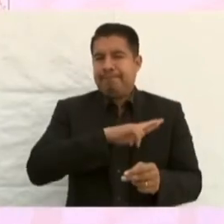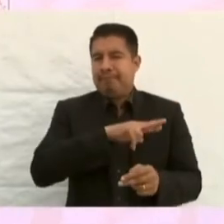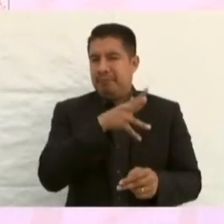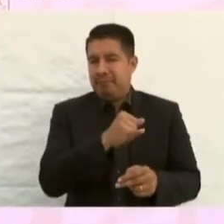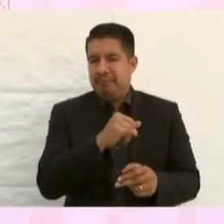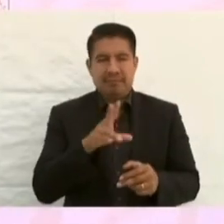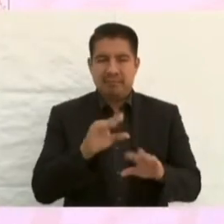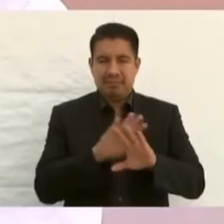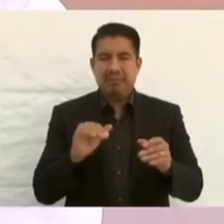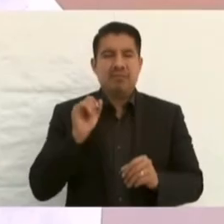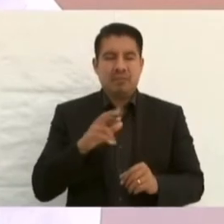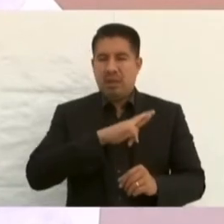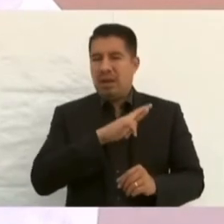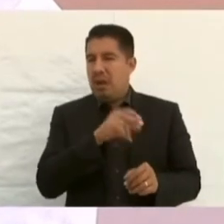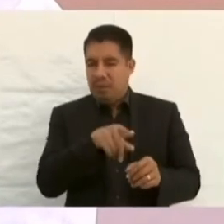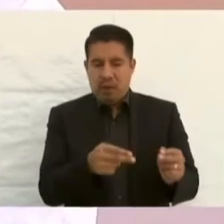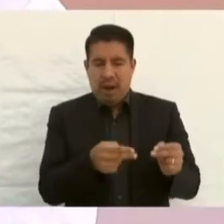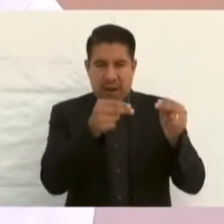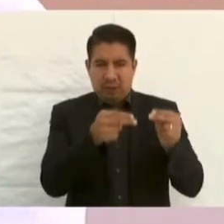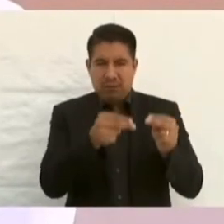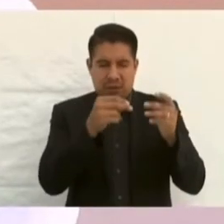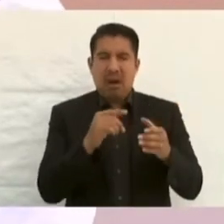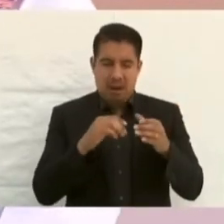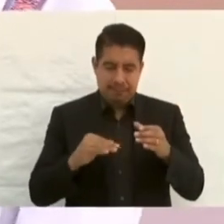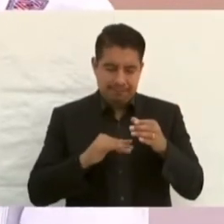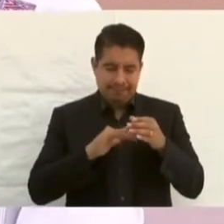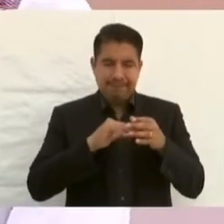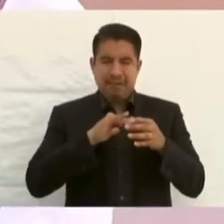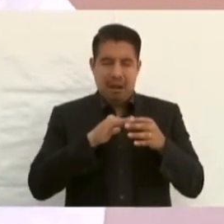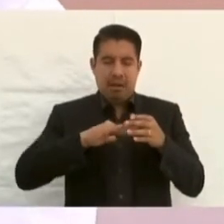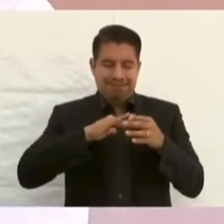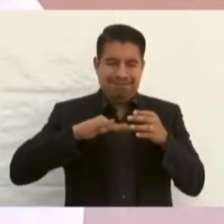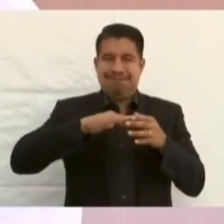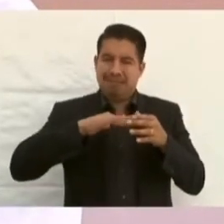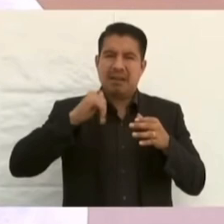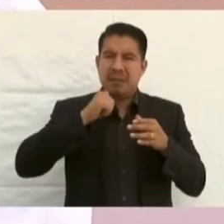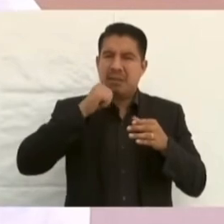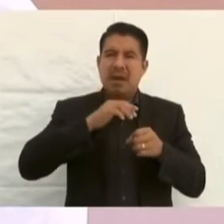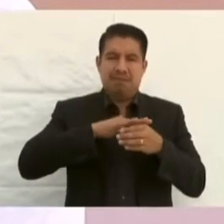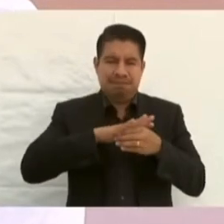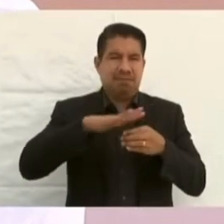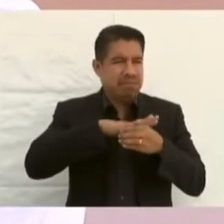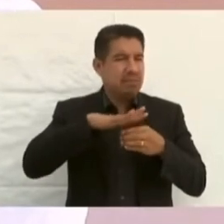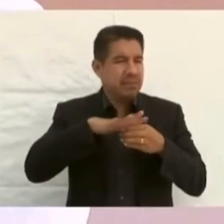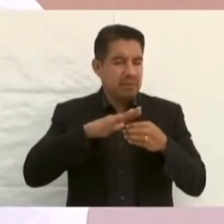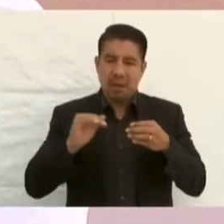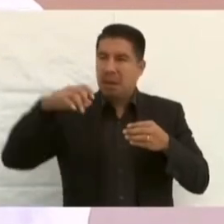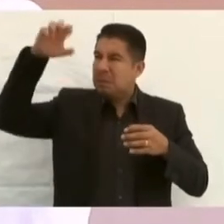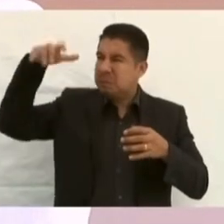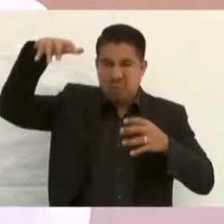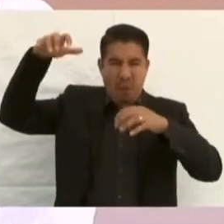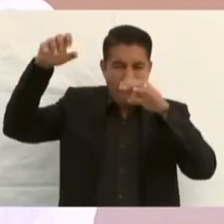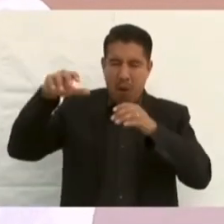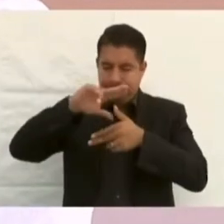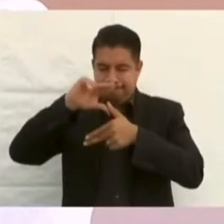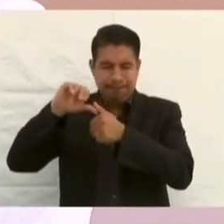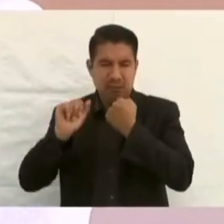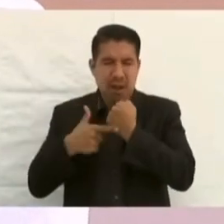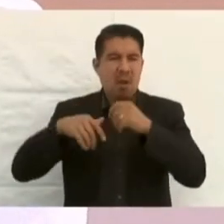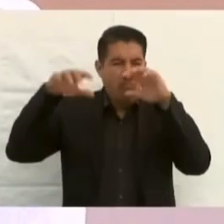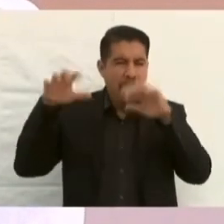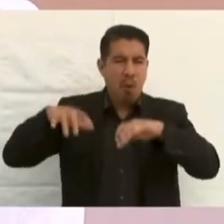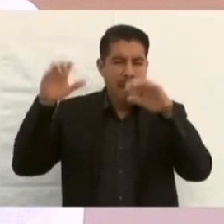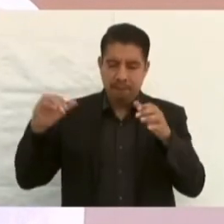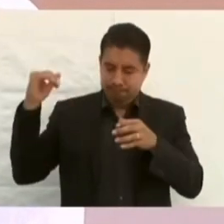energía, empresas particulares. Esto mantenía el embalse de Peñita lleno y a la llegada de un huracán, de una